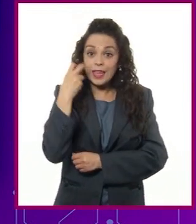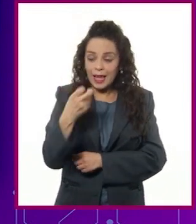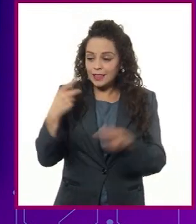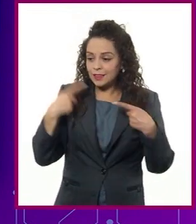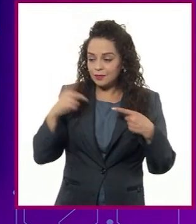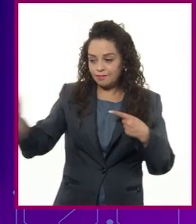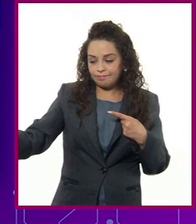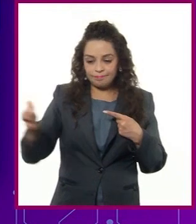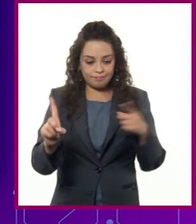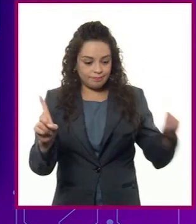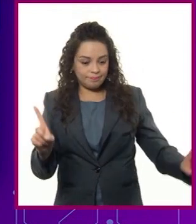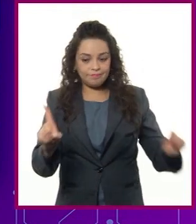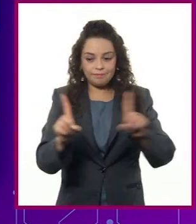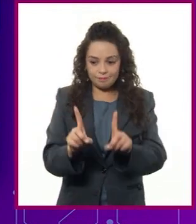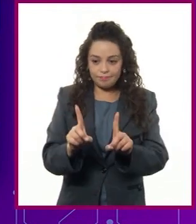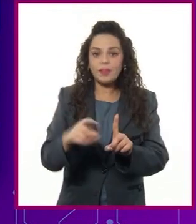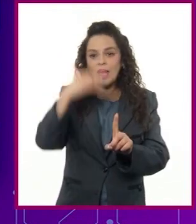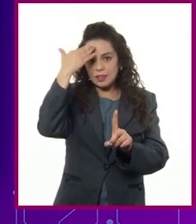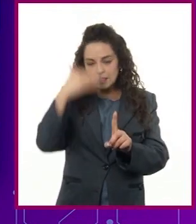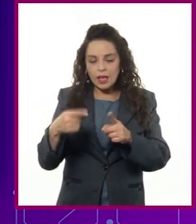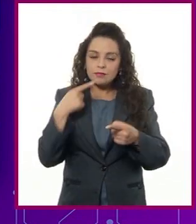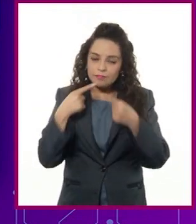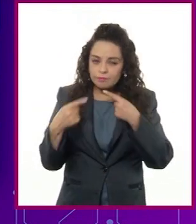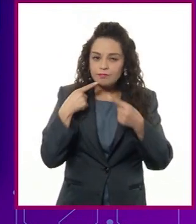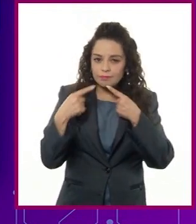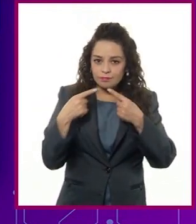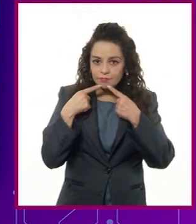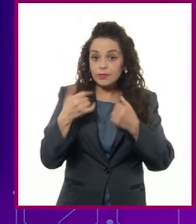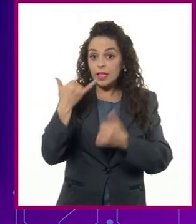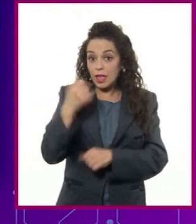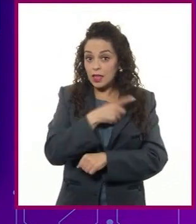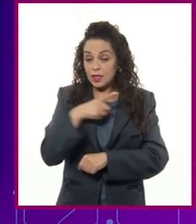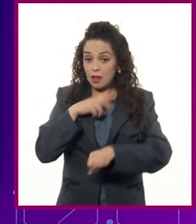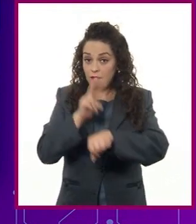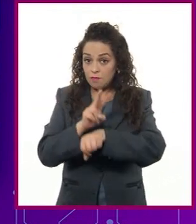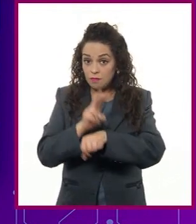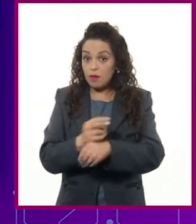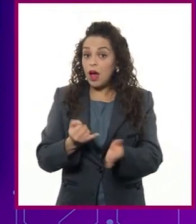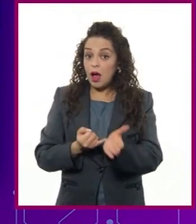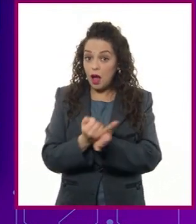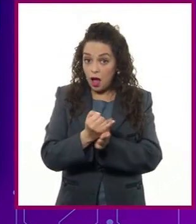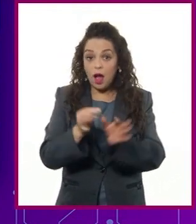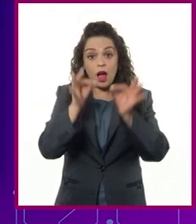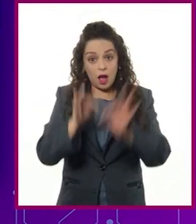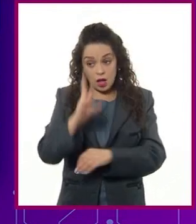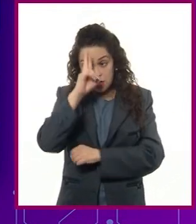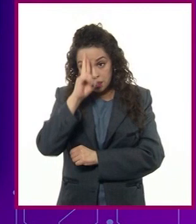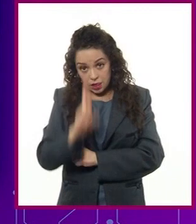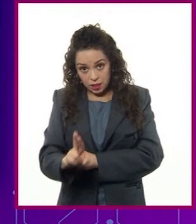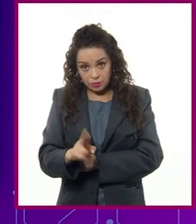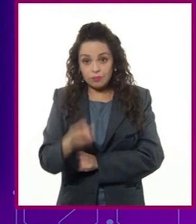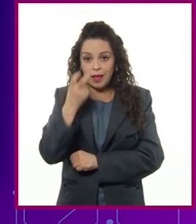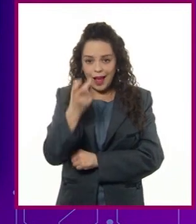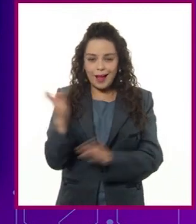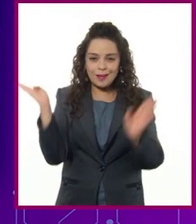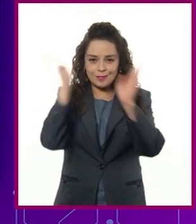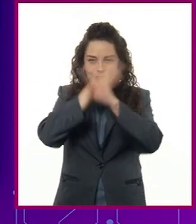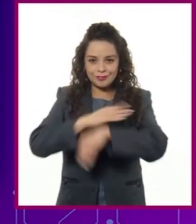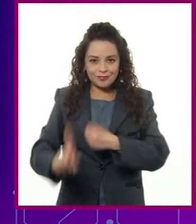partes involucradas y vigilar su cumplimiento, dando como resultado la